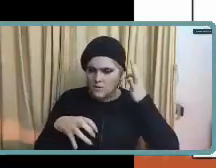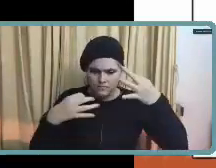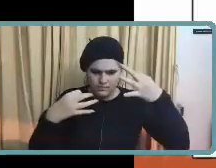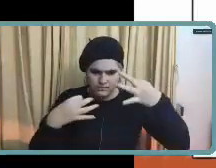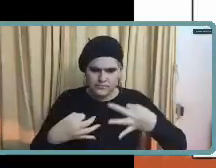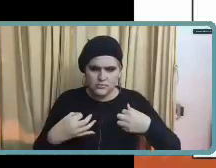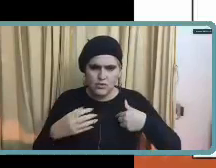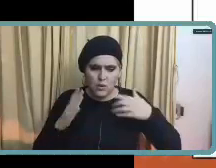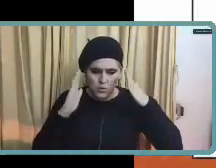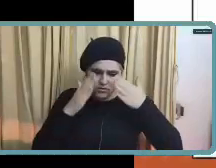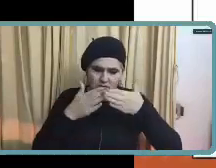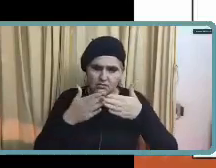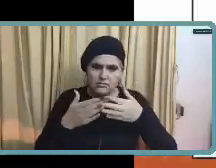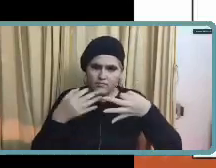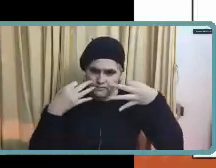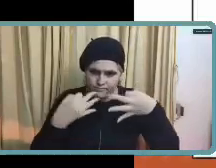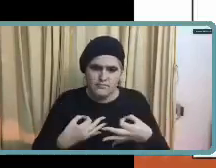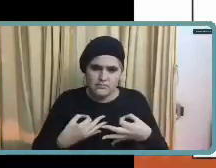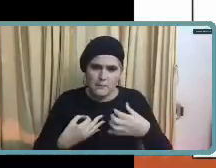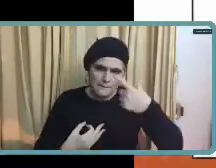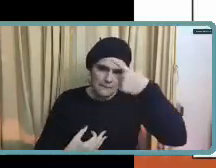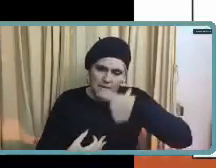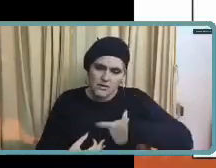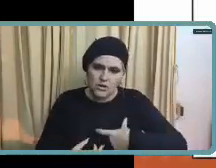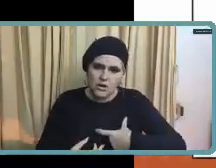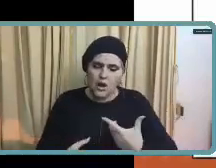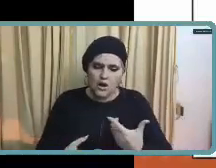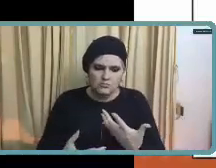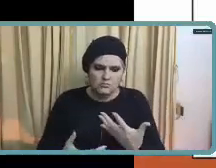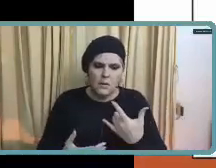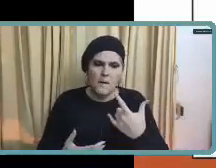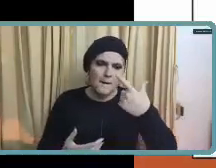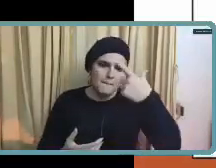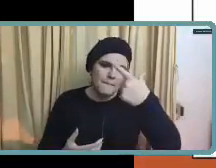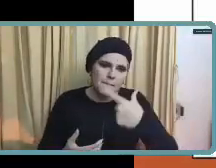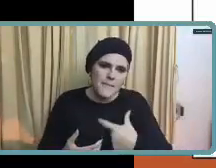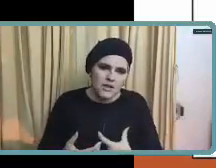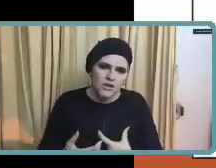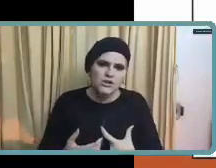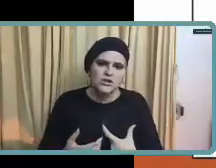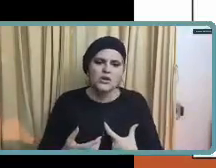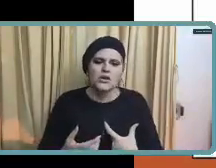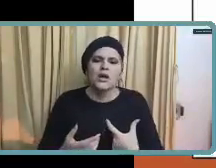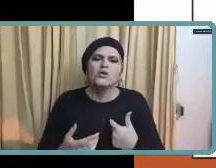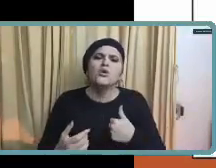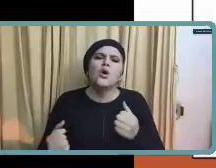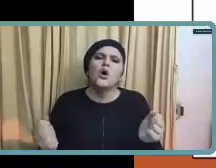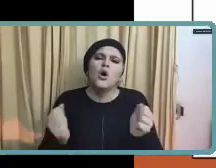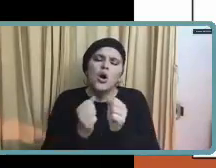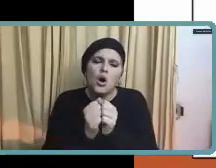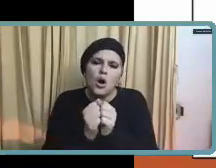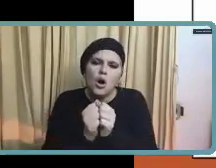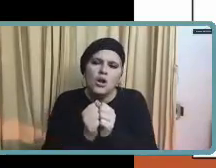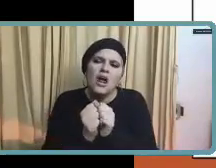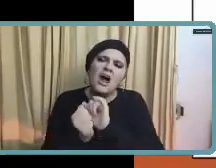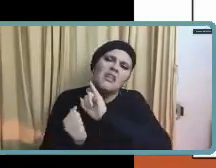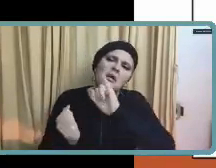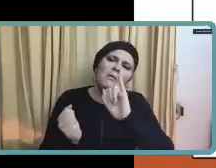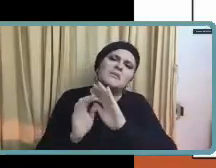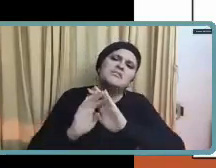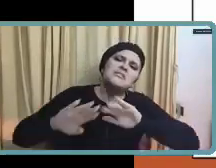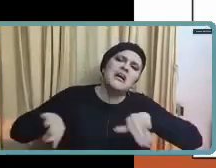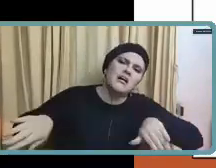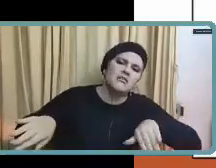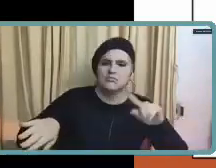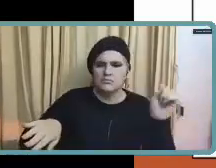persona, autista y persona, no una persona con autismo en que yo después quisiera sacarle ese